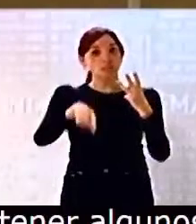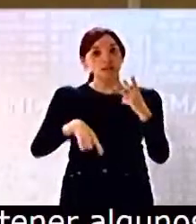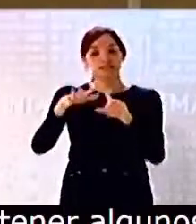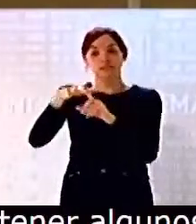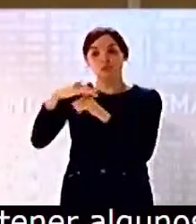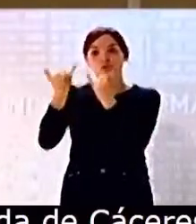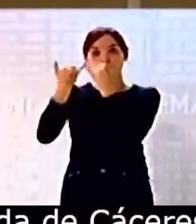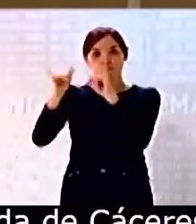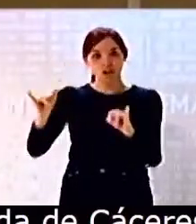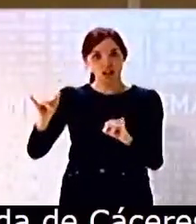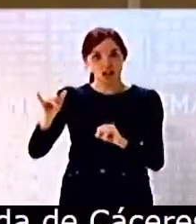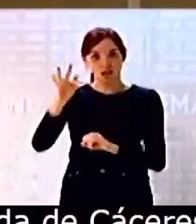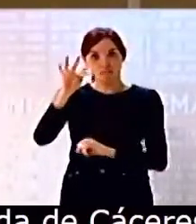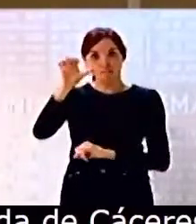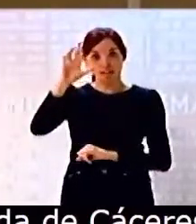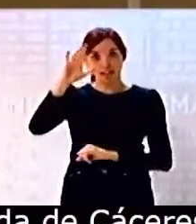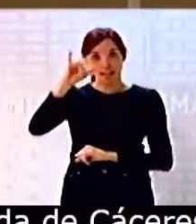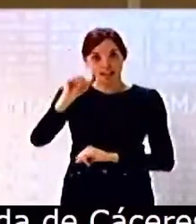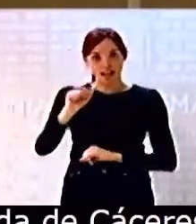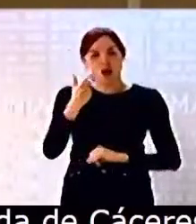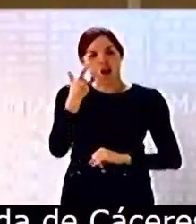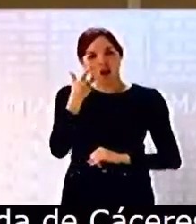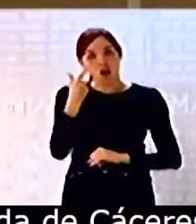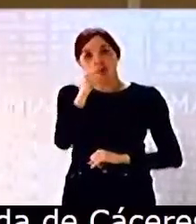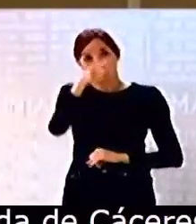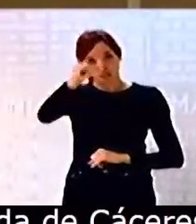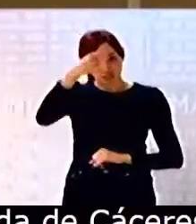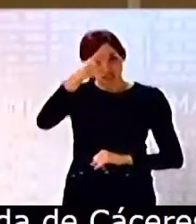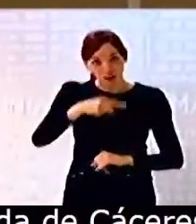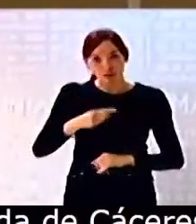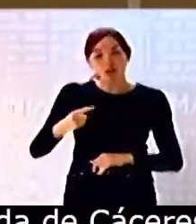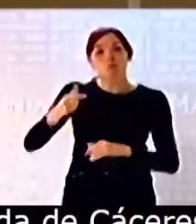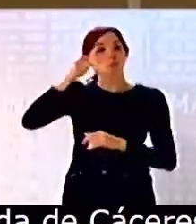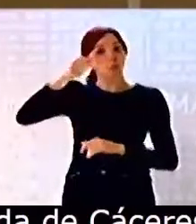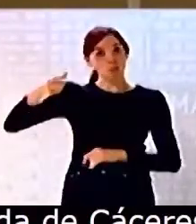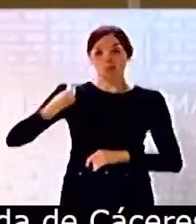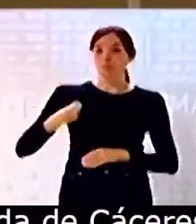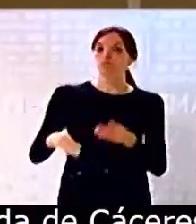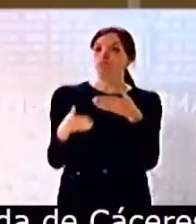Feria. Saben que está en cierre perimetral